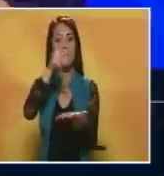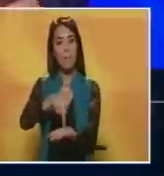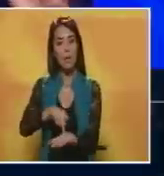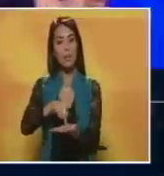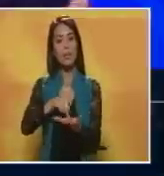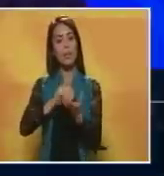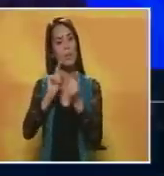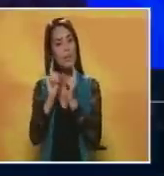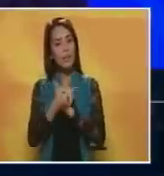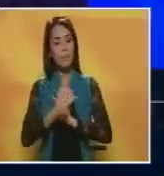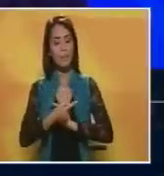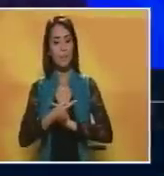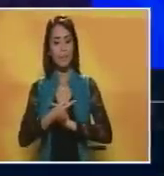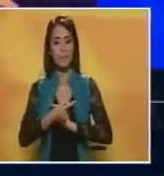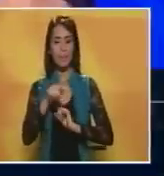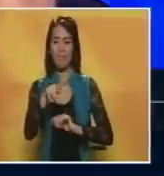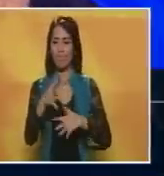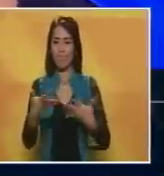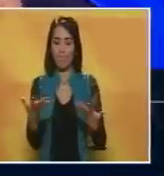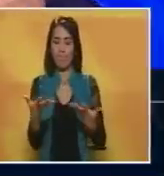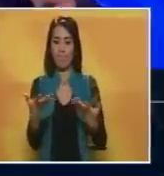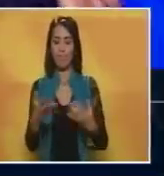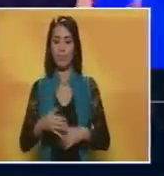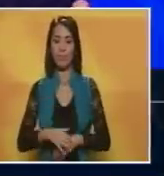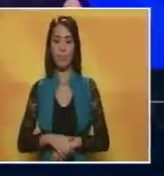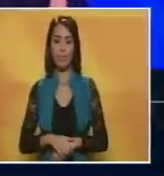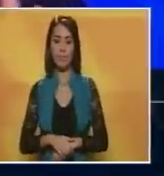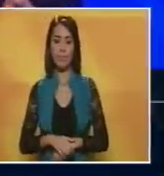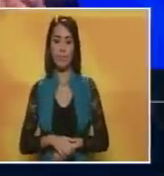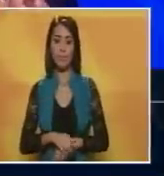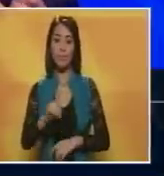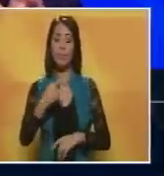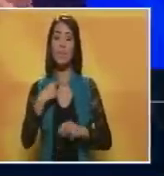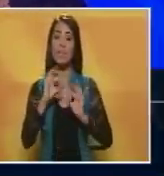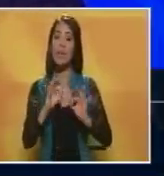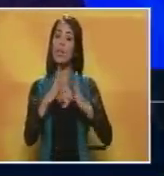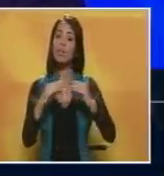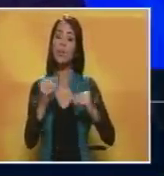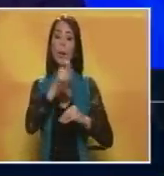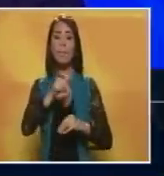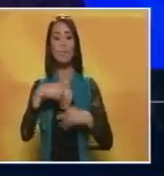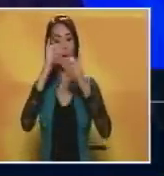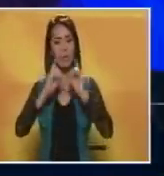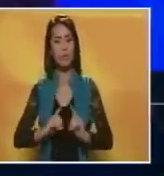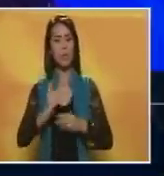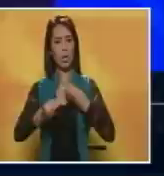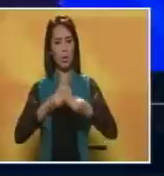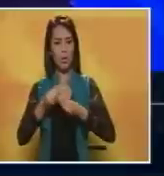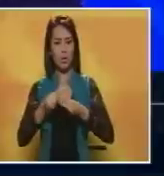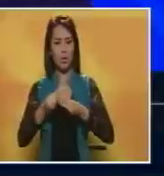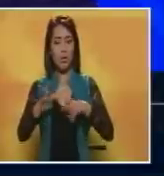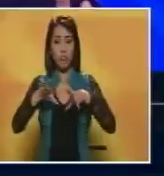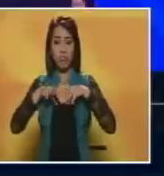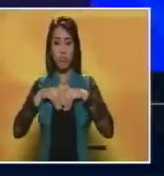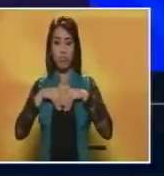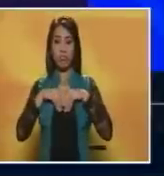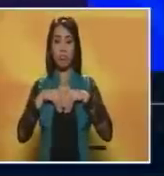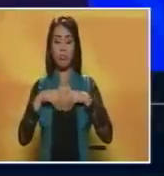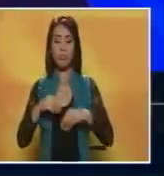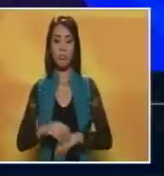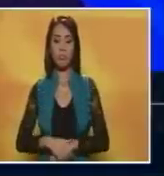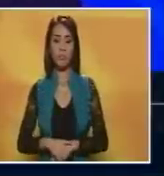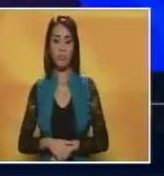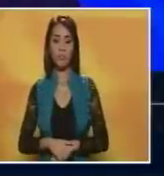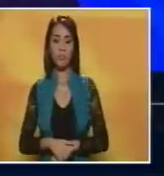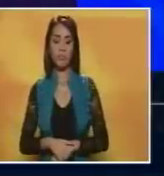convertirla en un elemento que descalifica a todos los que tengamos la decisión de hacerlo la extensión bien en reversa